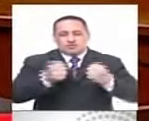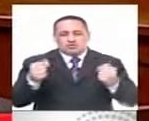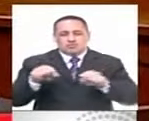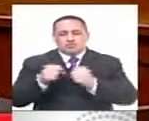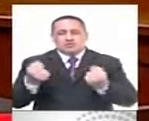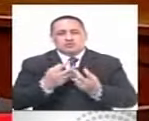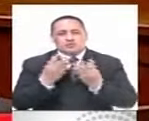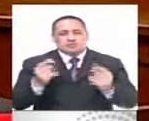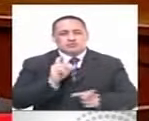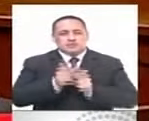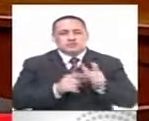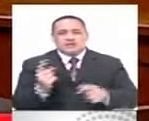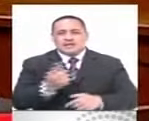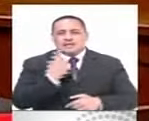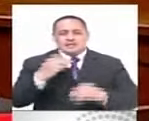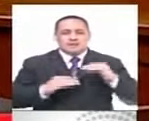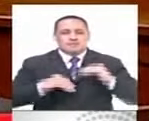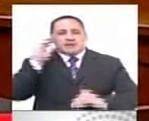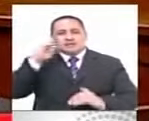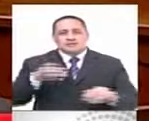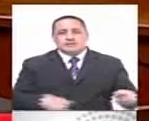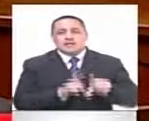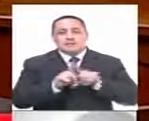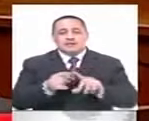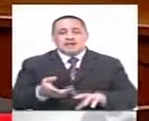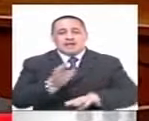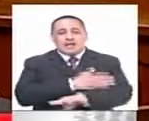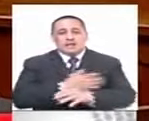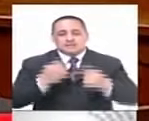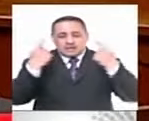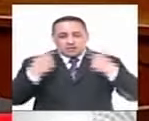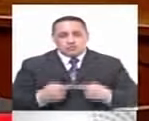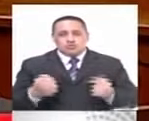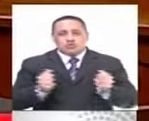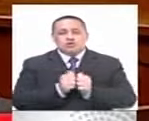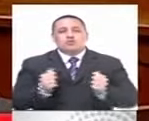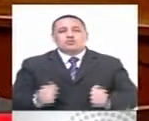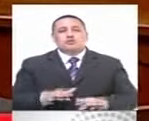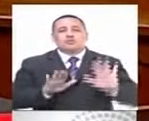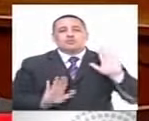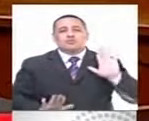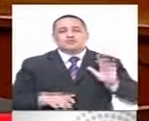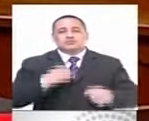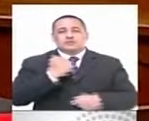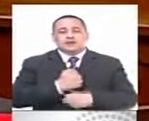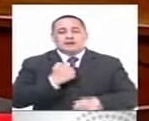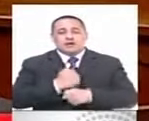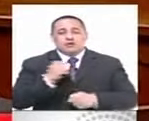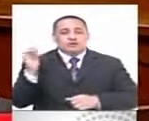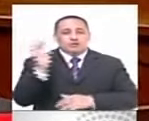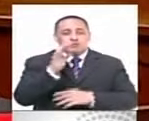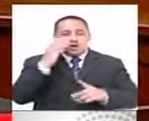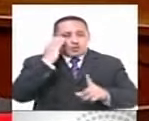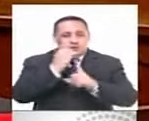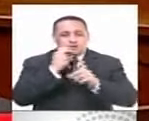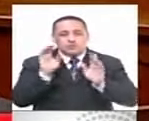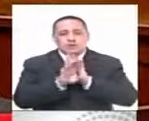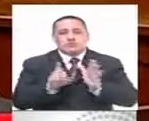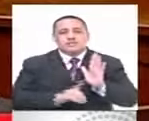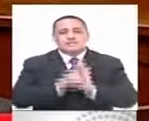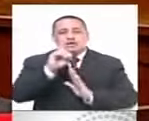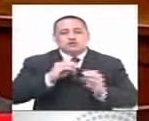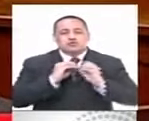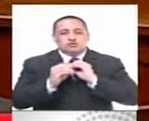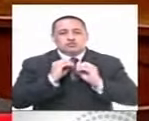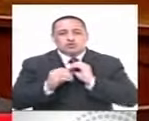de las poblaciones en mayor riesgo, alineados a nuestros compromisos climáticos y a los Objetivos de Desarrollo